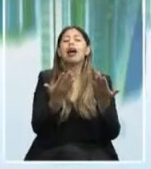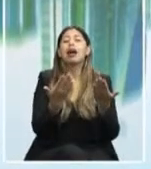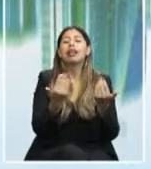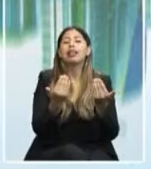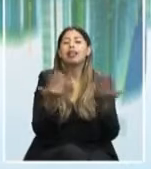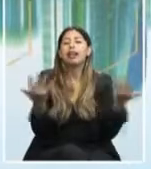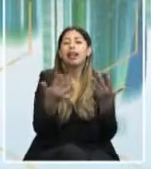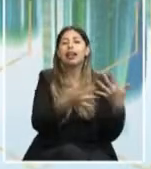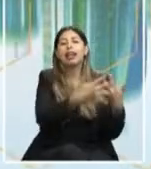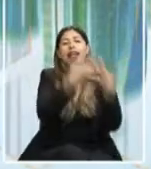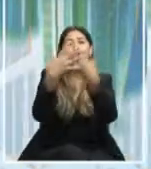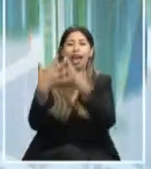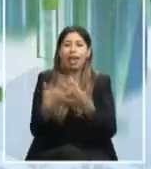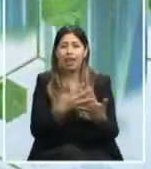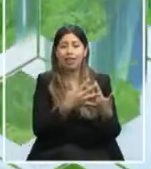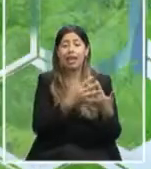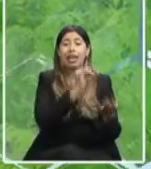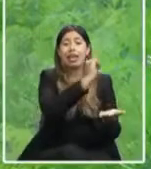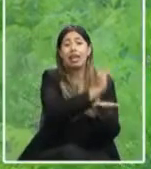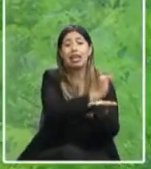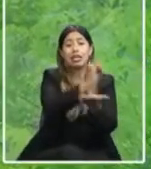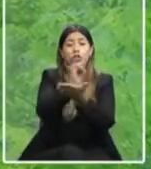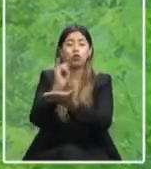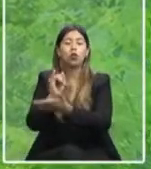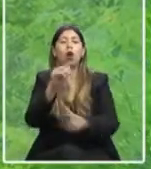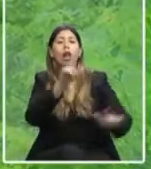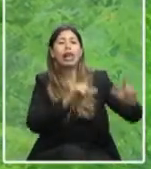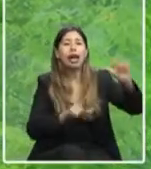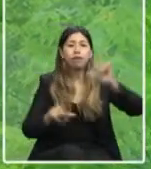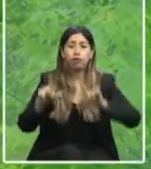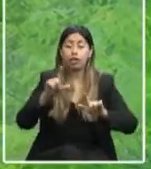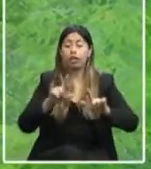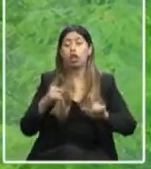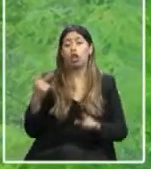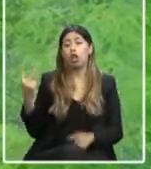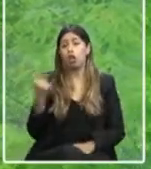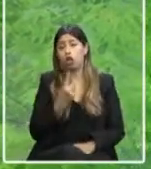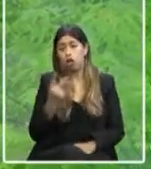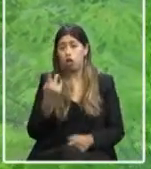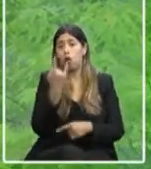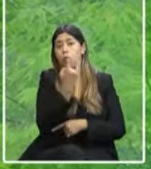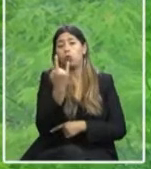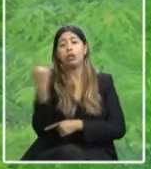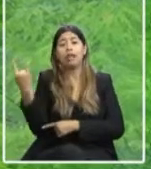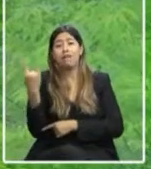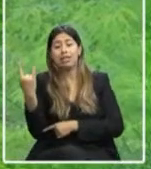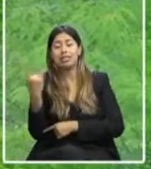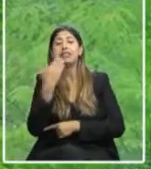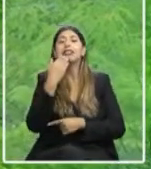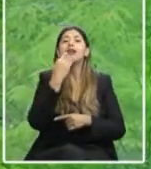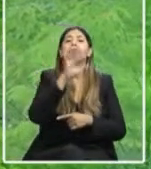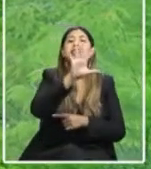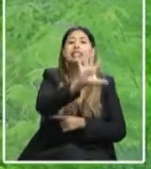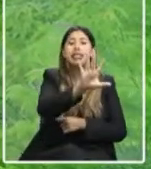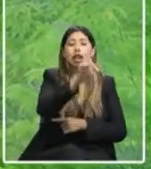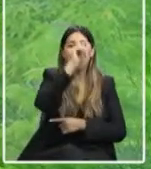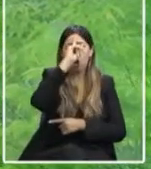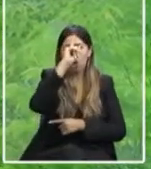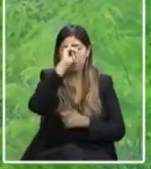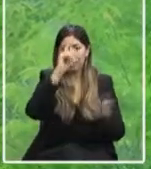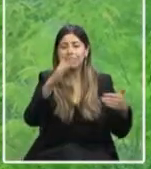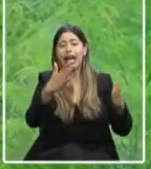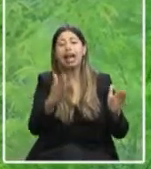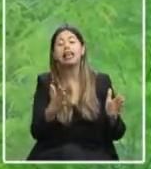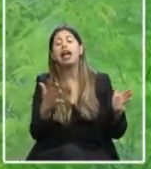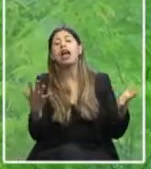uno en biomedicina y otro agropecuario, 2 centros universitarios y 5 hospitales públicos se montaron